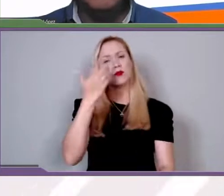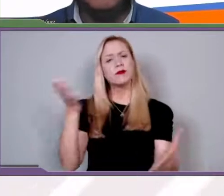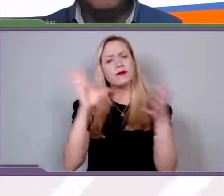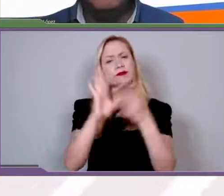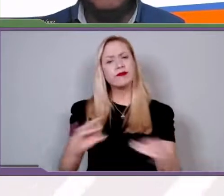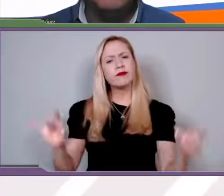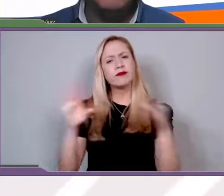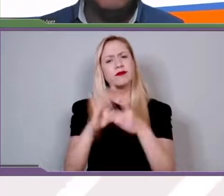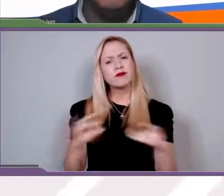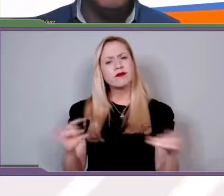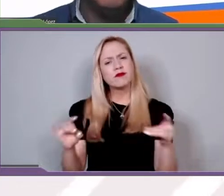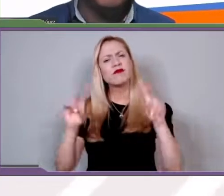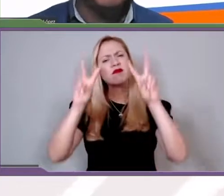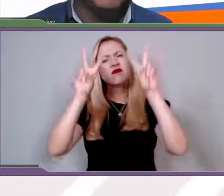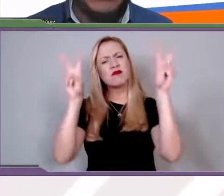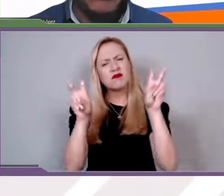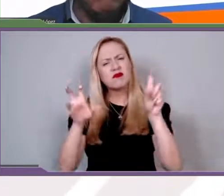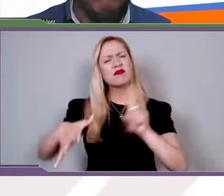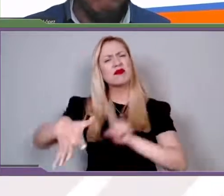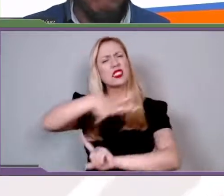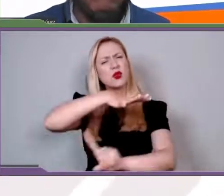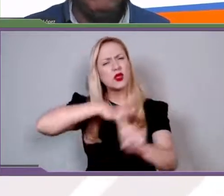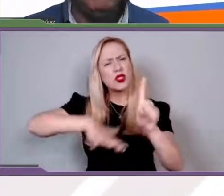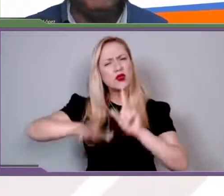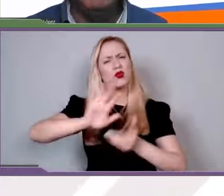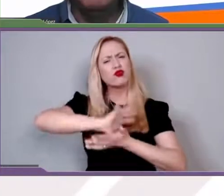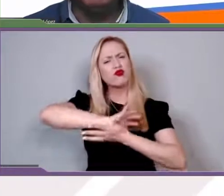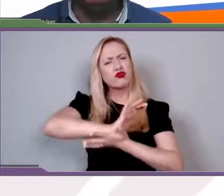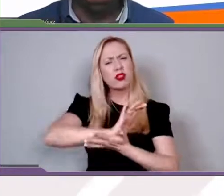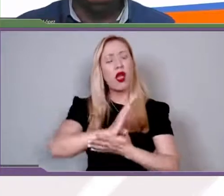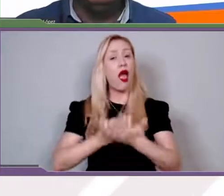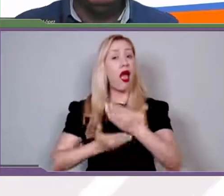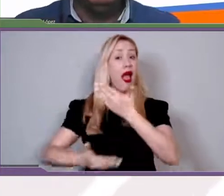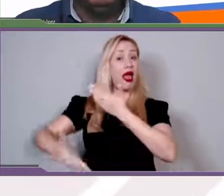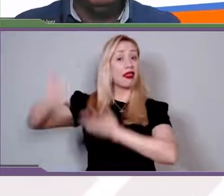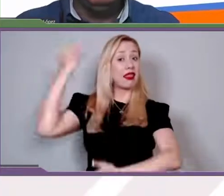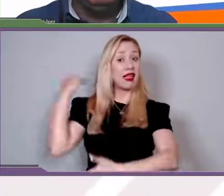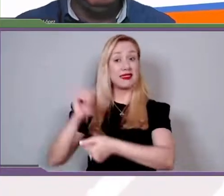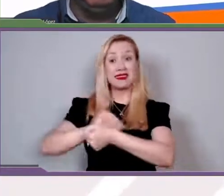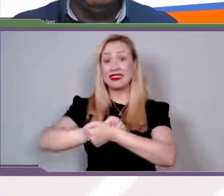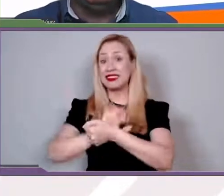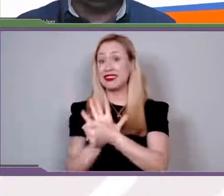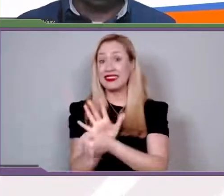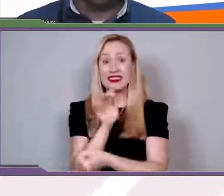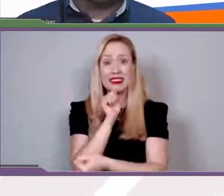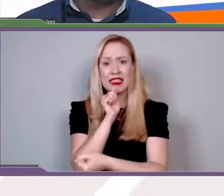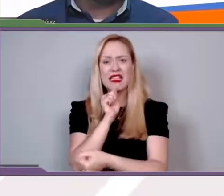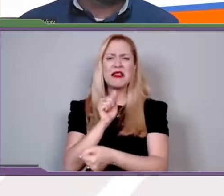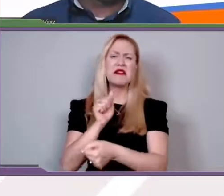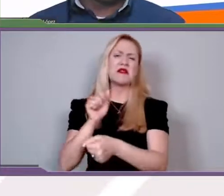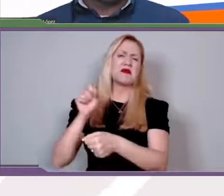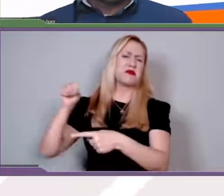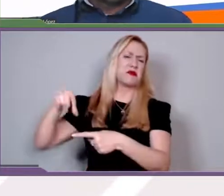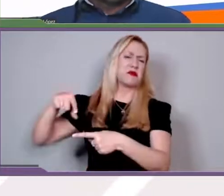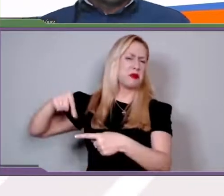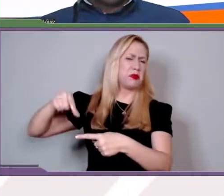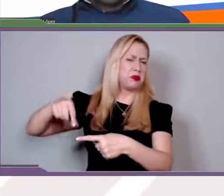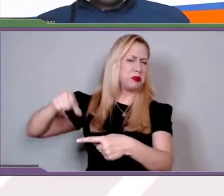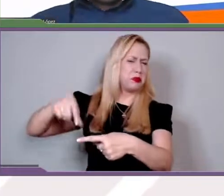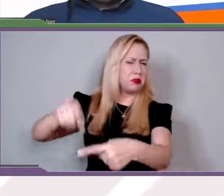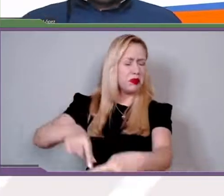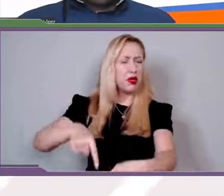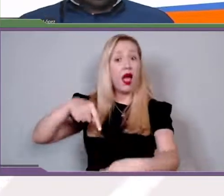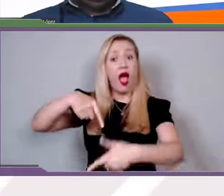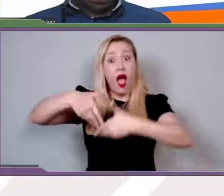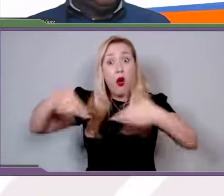poco sobre estos contextos de discriminación que ya existían antes de la pandemia y que, como hemos insistido desde el COPRED, se han